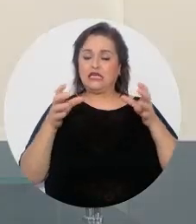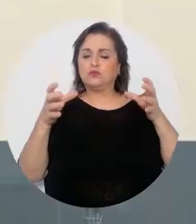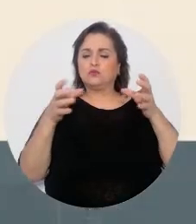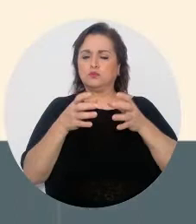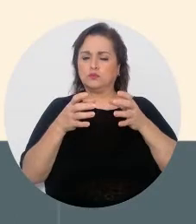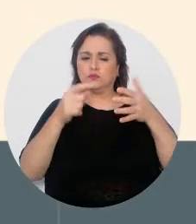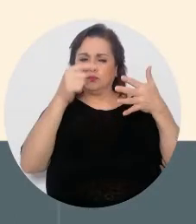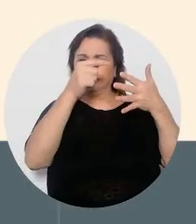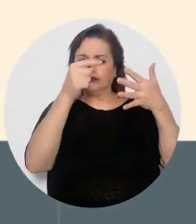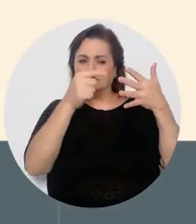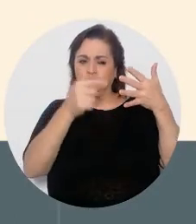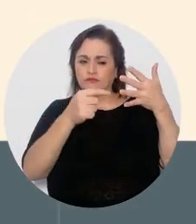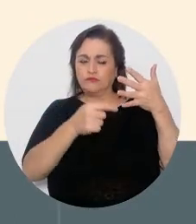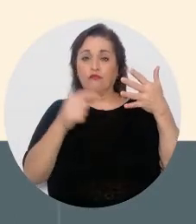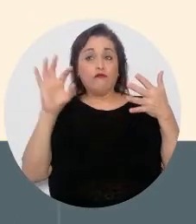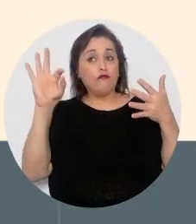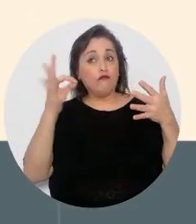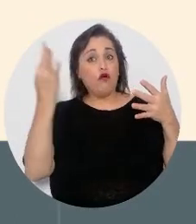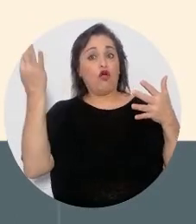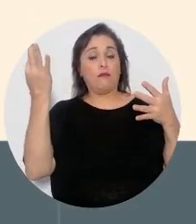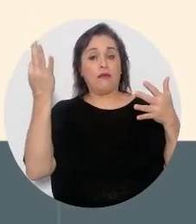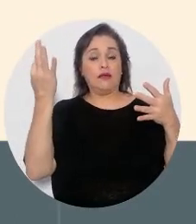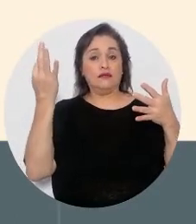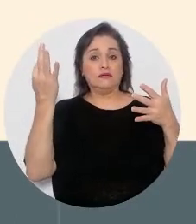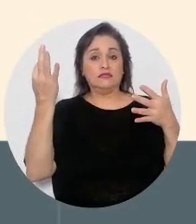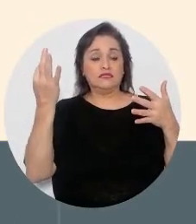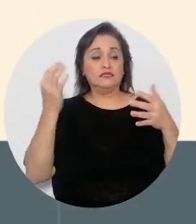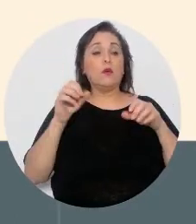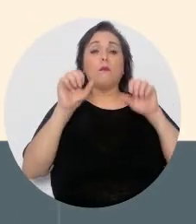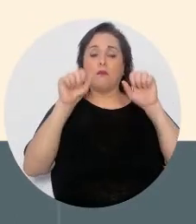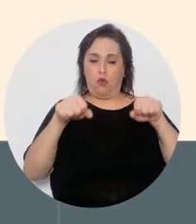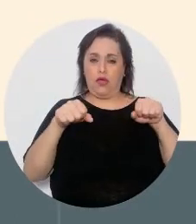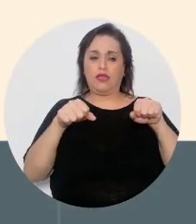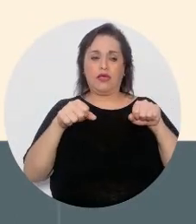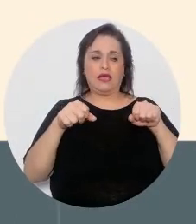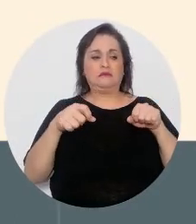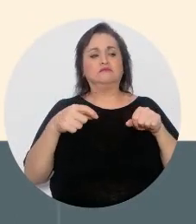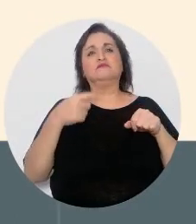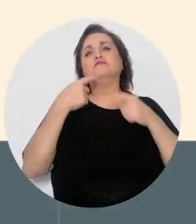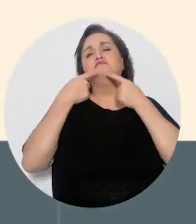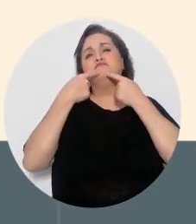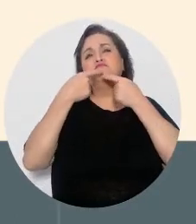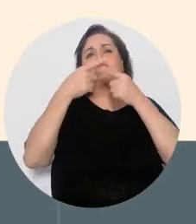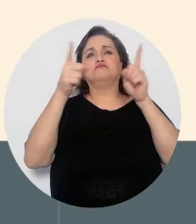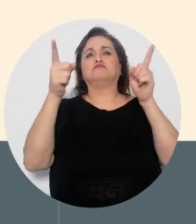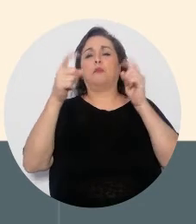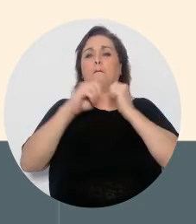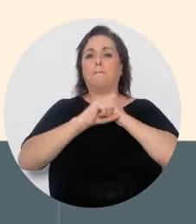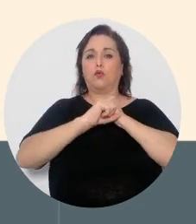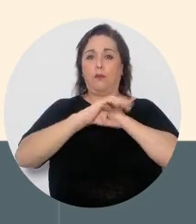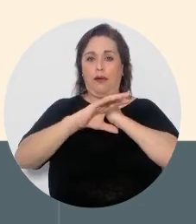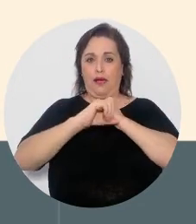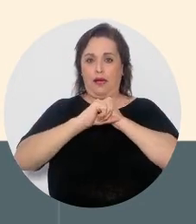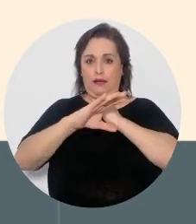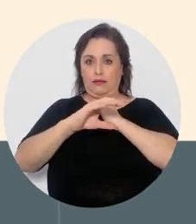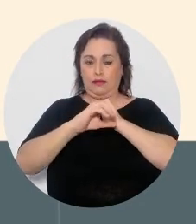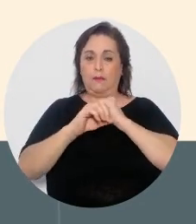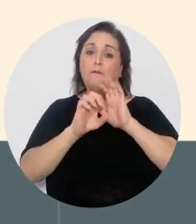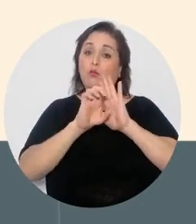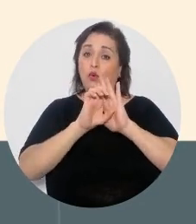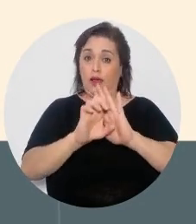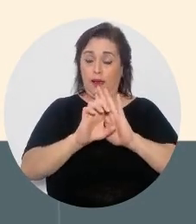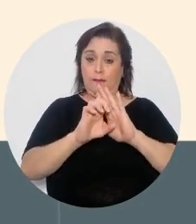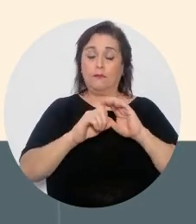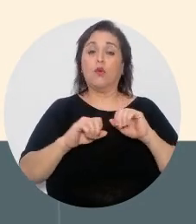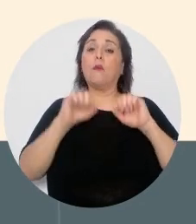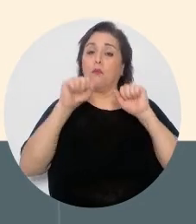Existen un conjunto de medios a través de los cuales puede difundirse la propaganda.